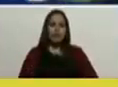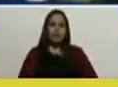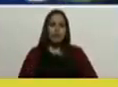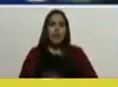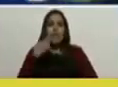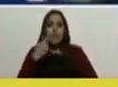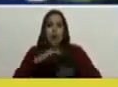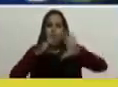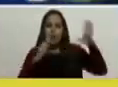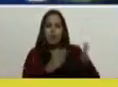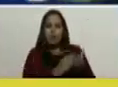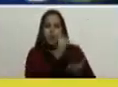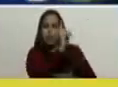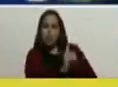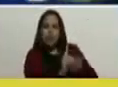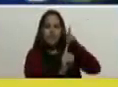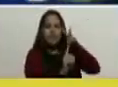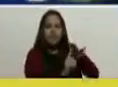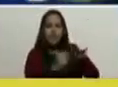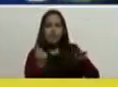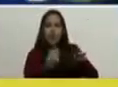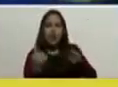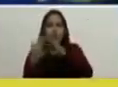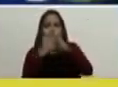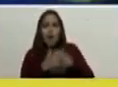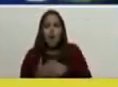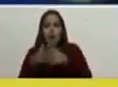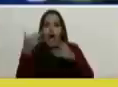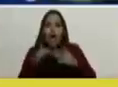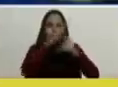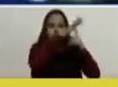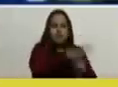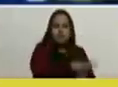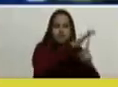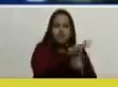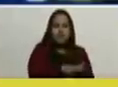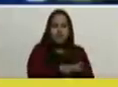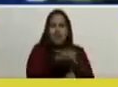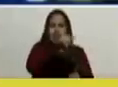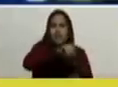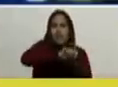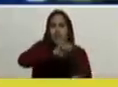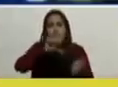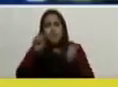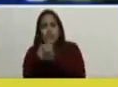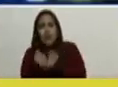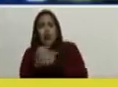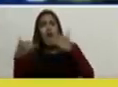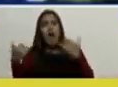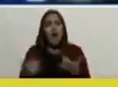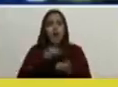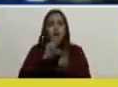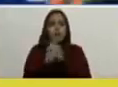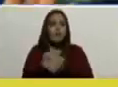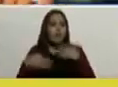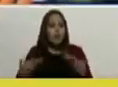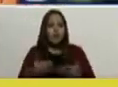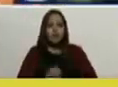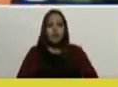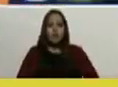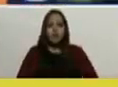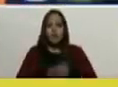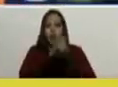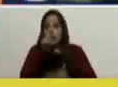mundo unipolar donde el imperio norteamericano era hegemónico y dominante. Eso ha declinado y la tendencia a decline es definitiva.